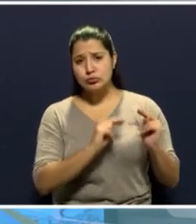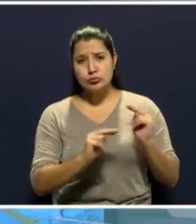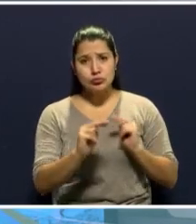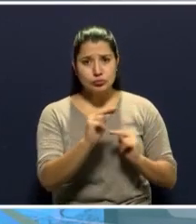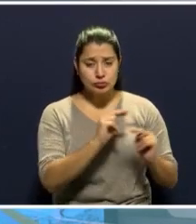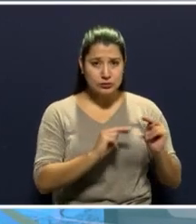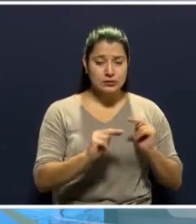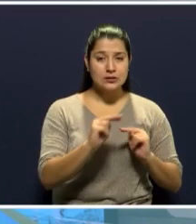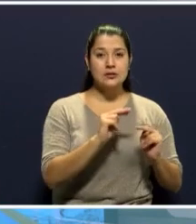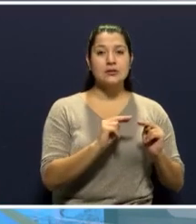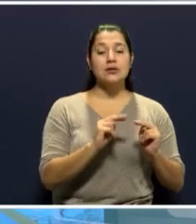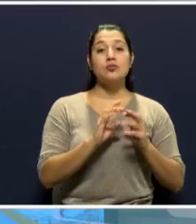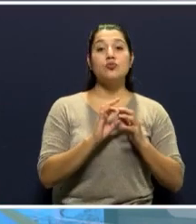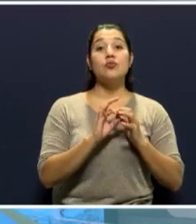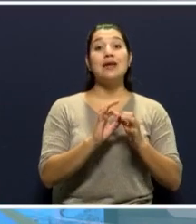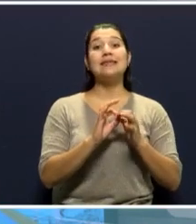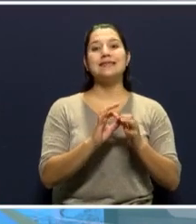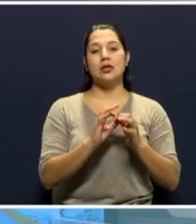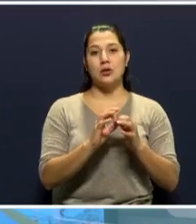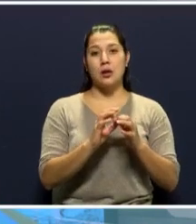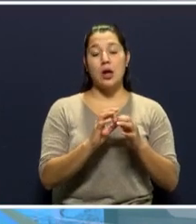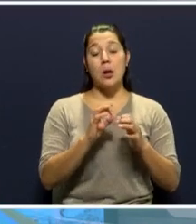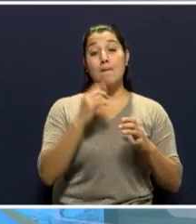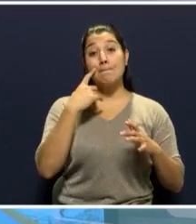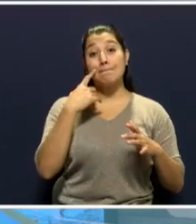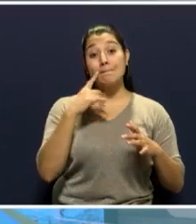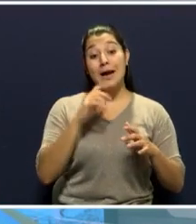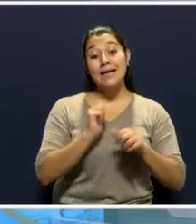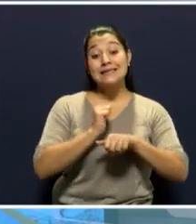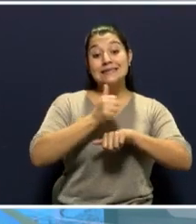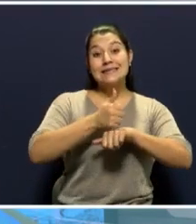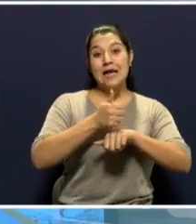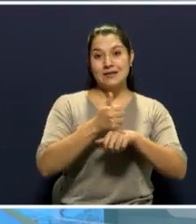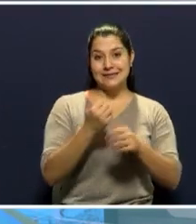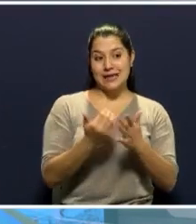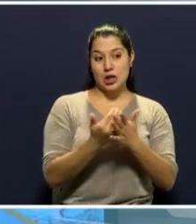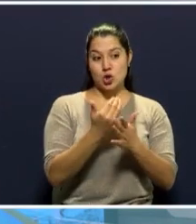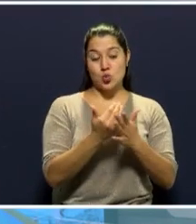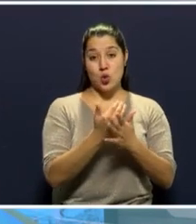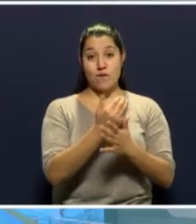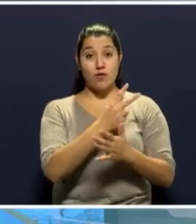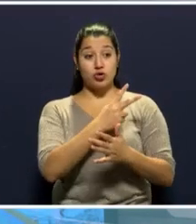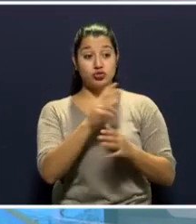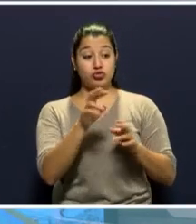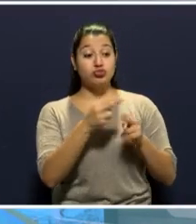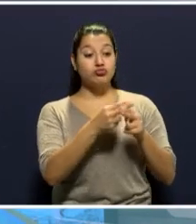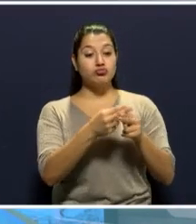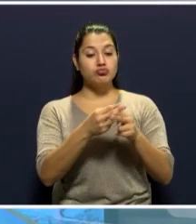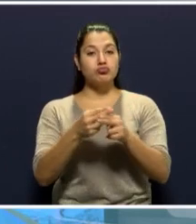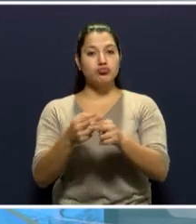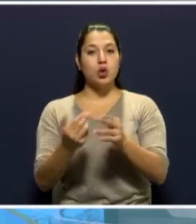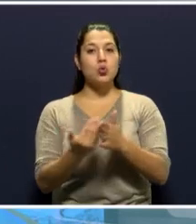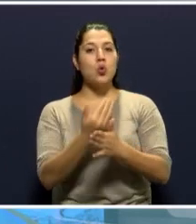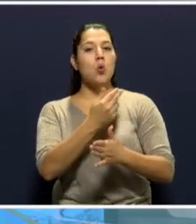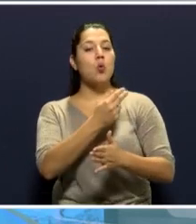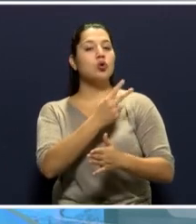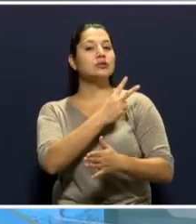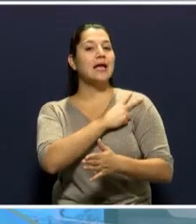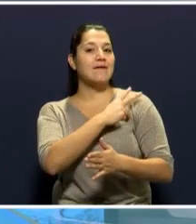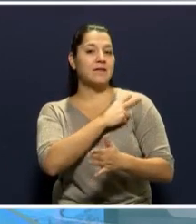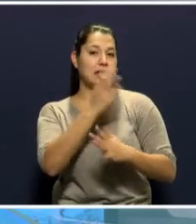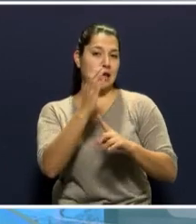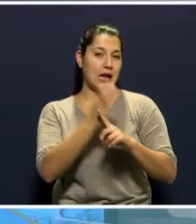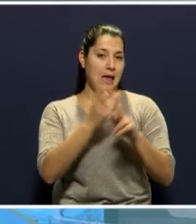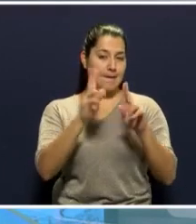y externas de cara a la conformación del nuevo directorio legislativo que se escogerá el